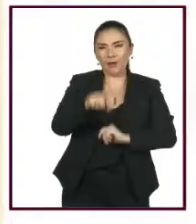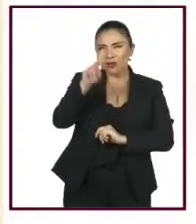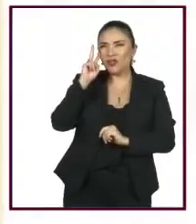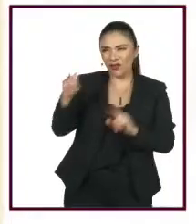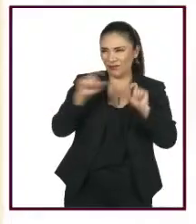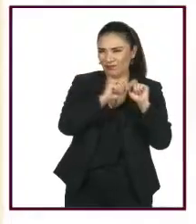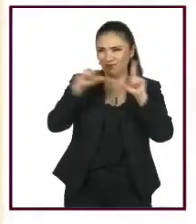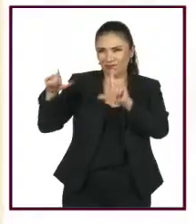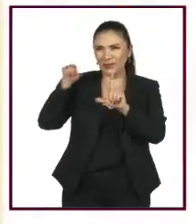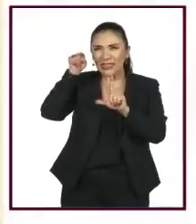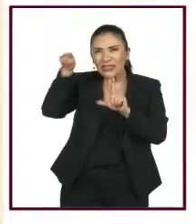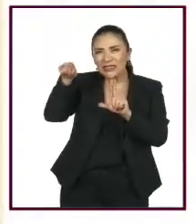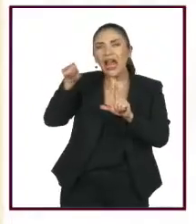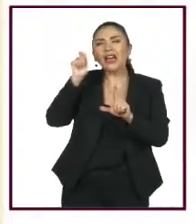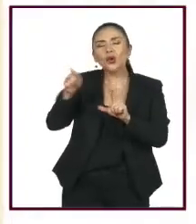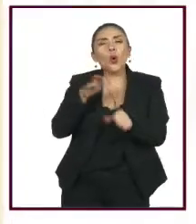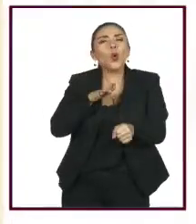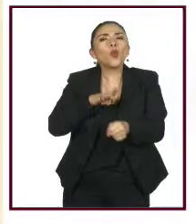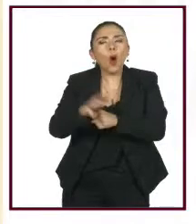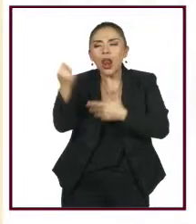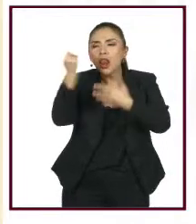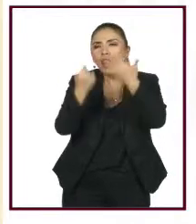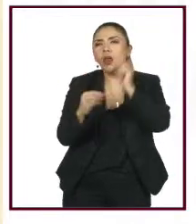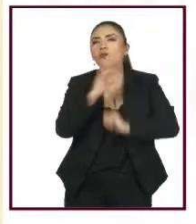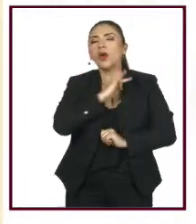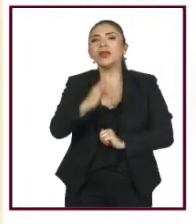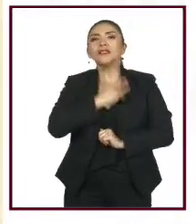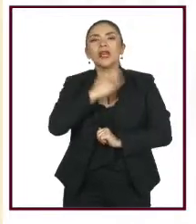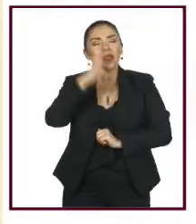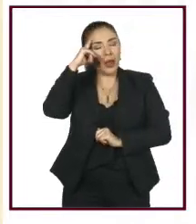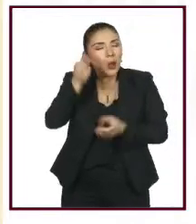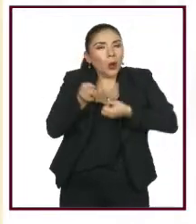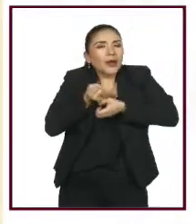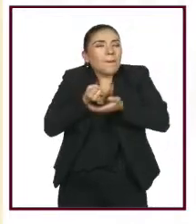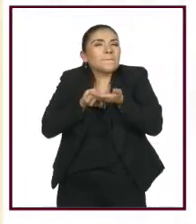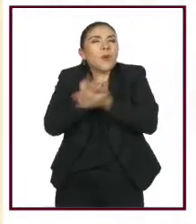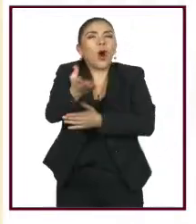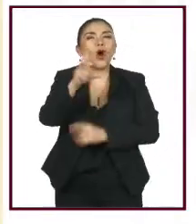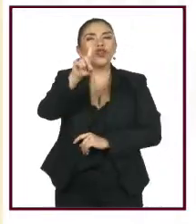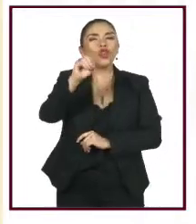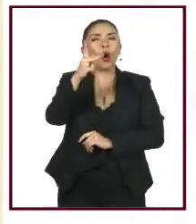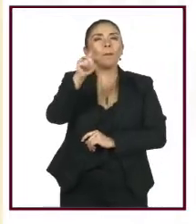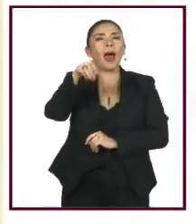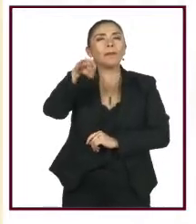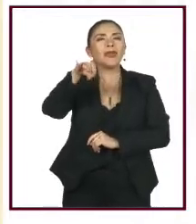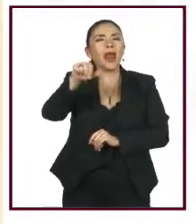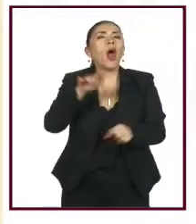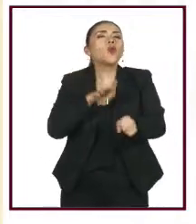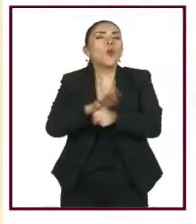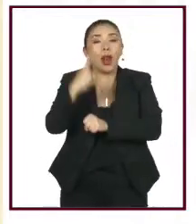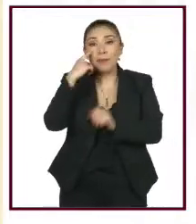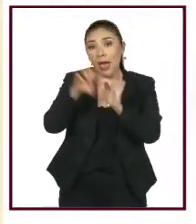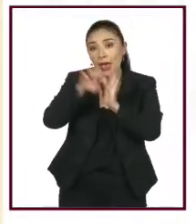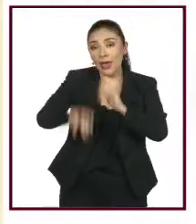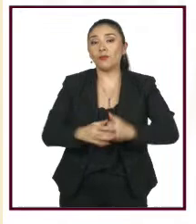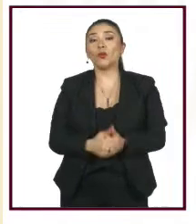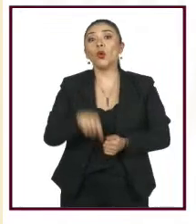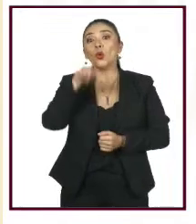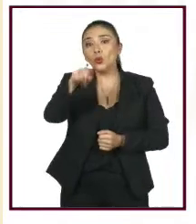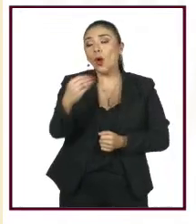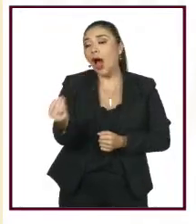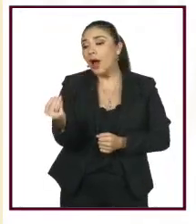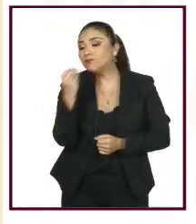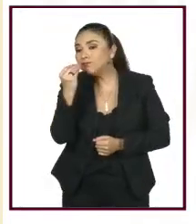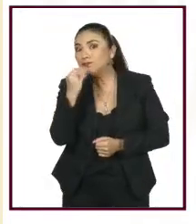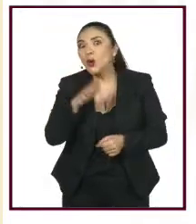qué acciones o qué situaciones nos pueden provocar esta liberación de dopamina en estas áreas cerebrales, como por ejemplo al consumir un